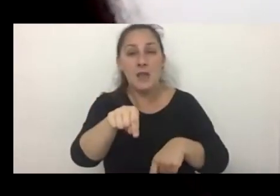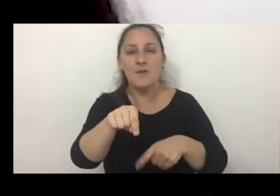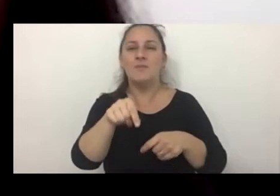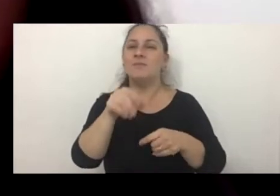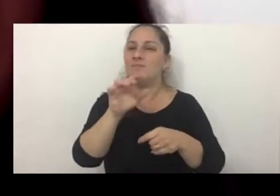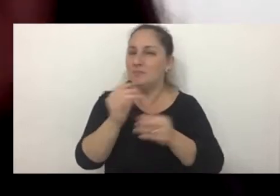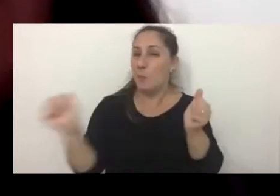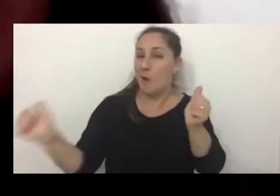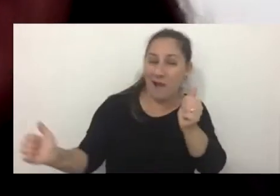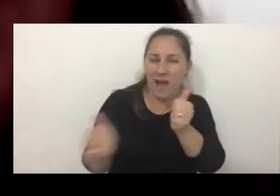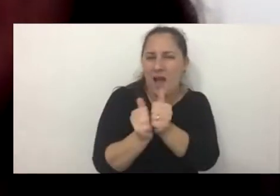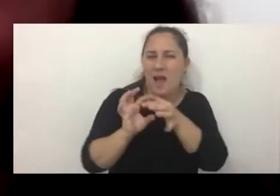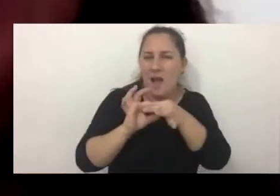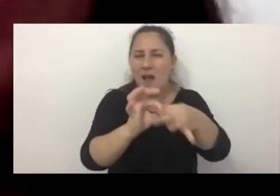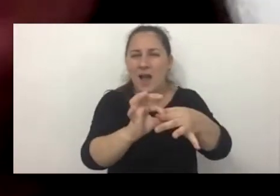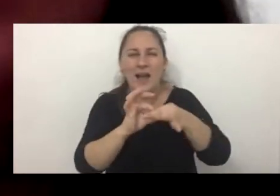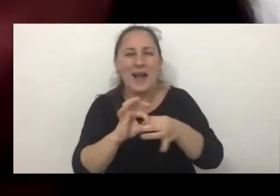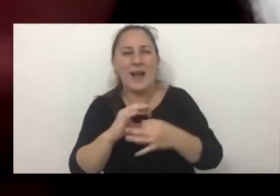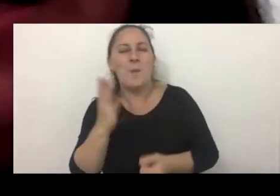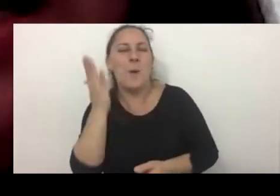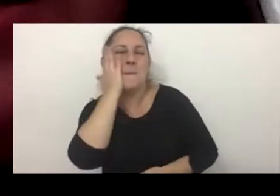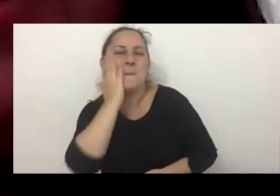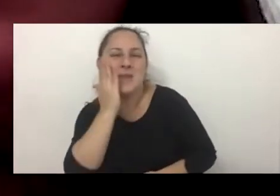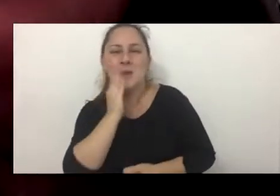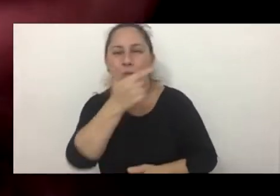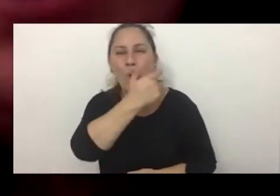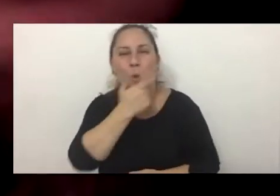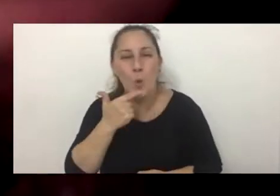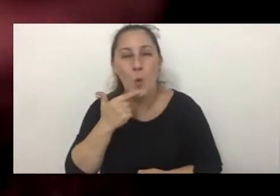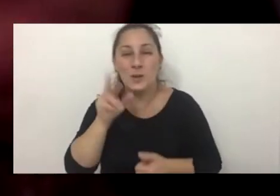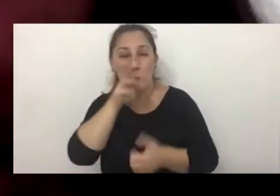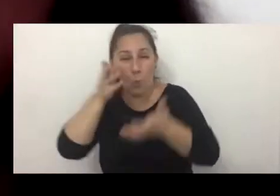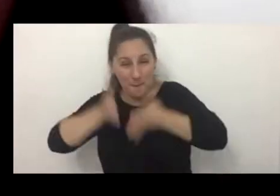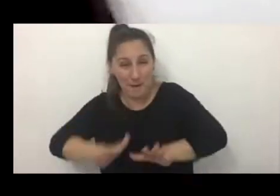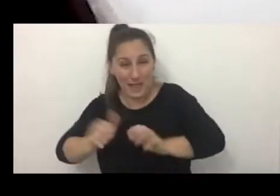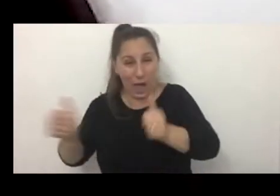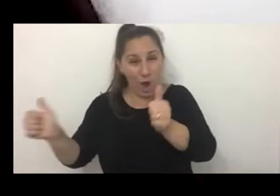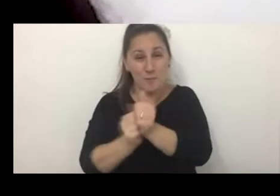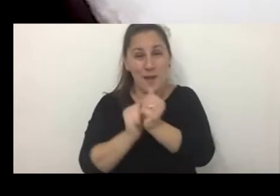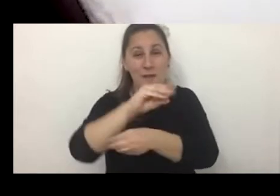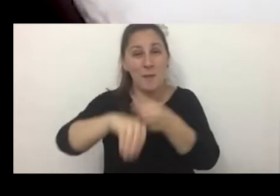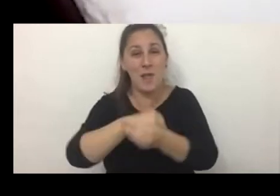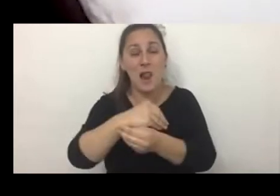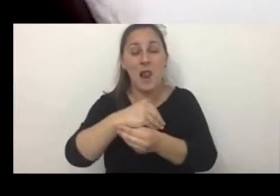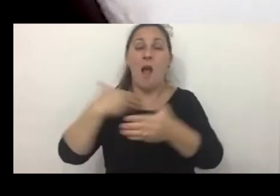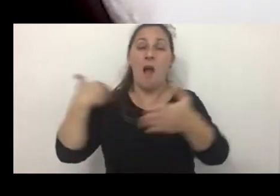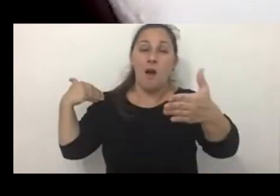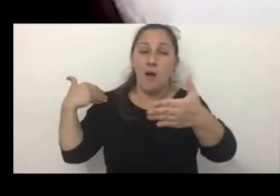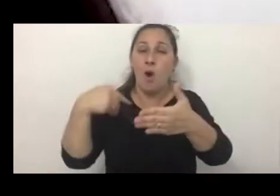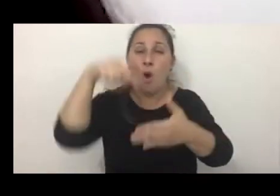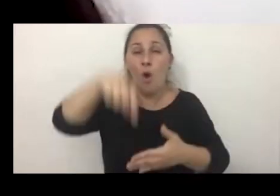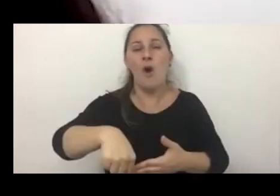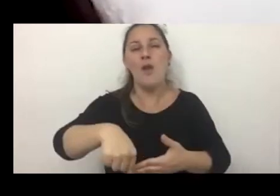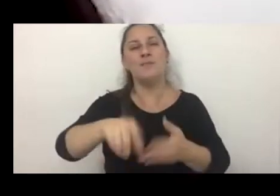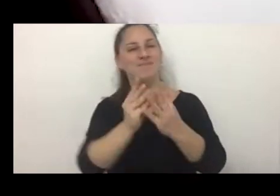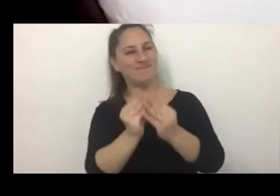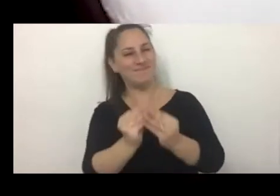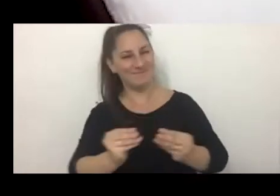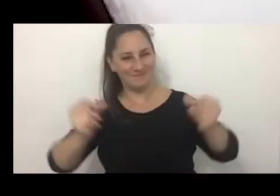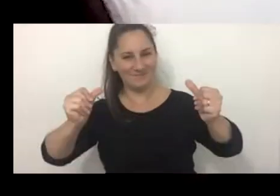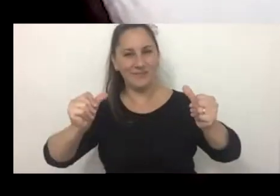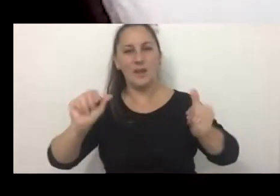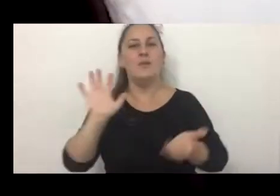detalles. Esta cercanía y este acompañar distintos eventos de la familia que acompañaban la gestación y